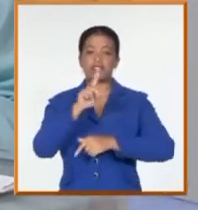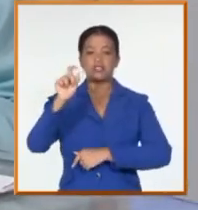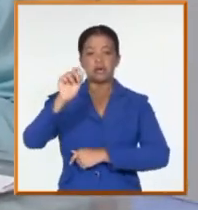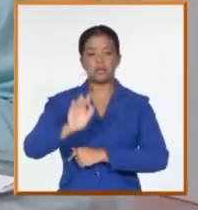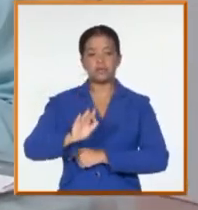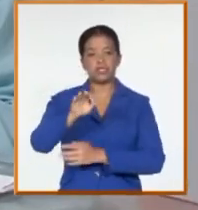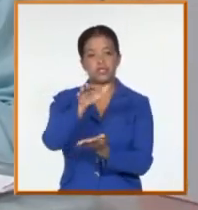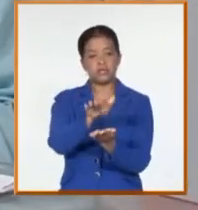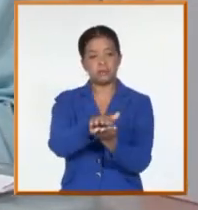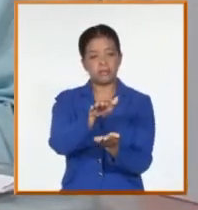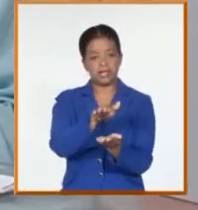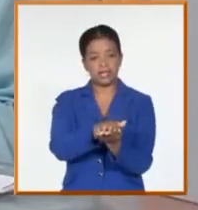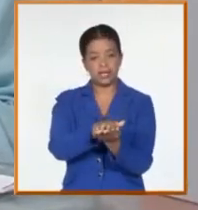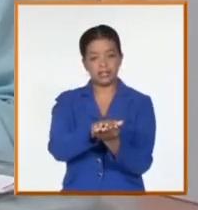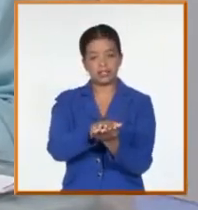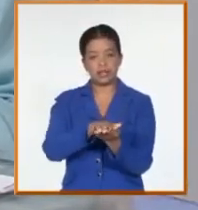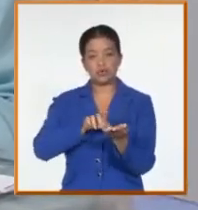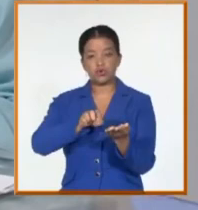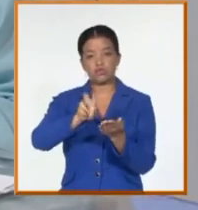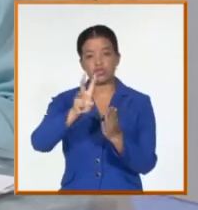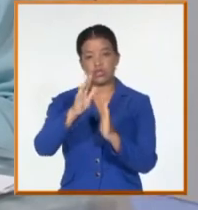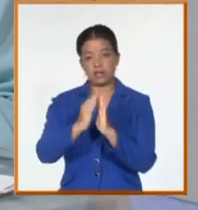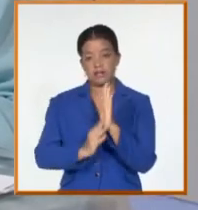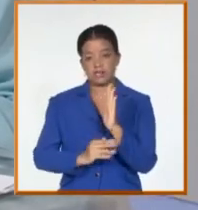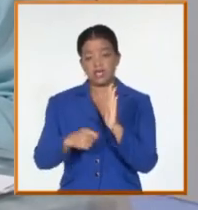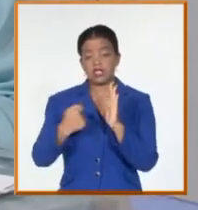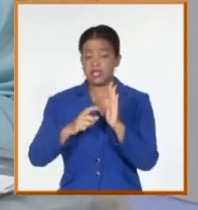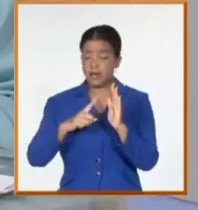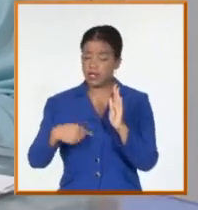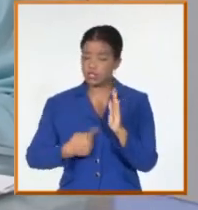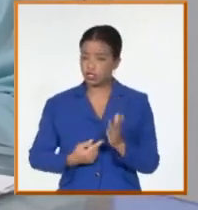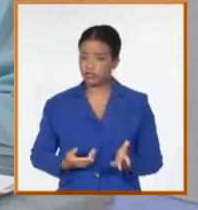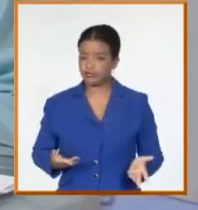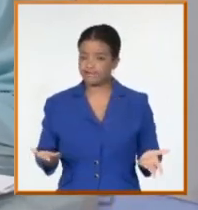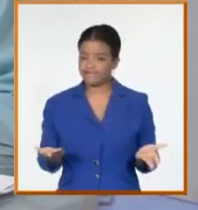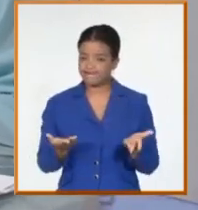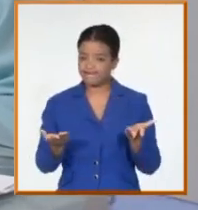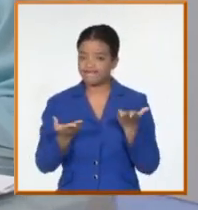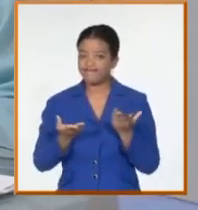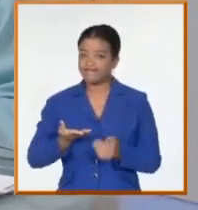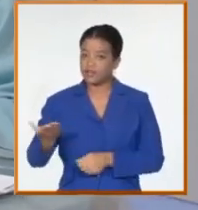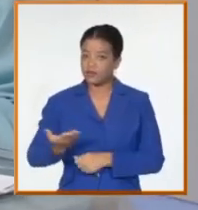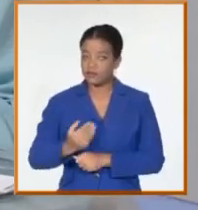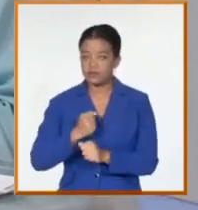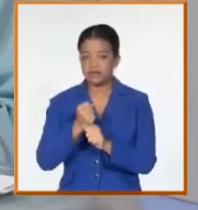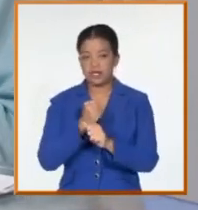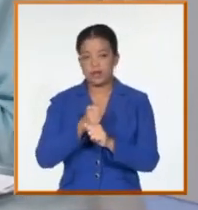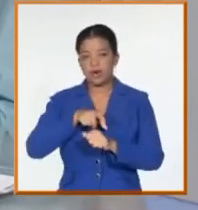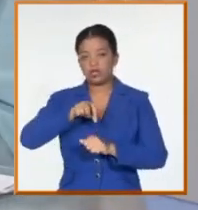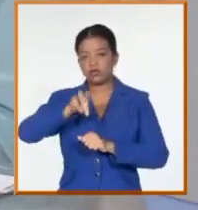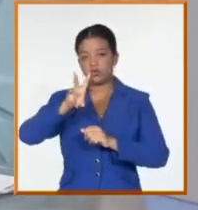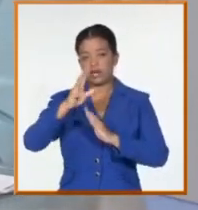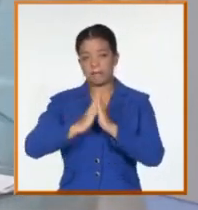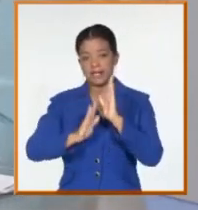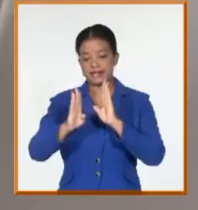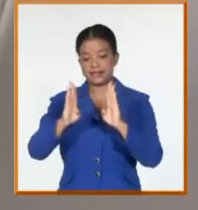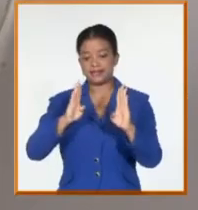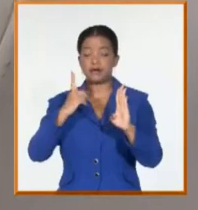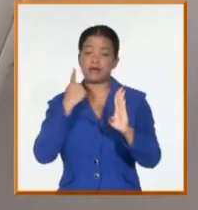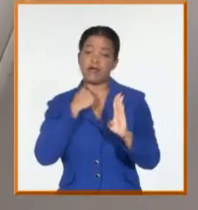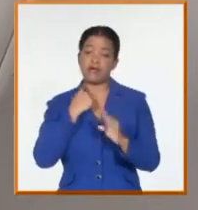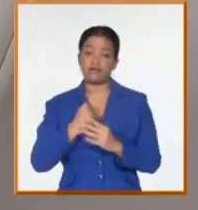pendiente este último trimestre Y por supuesto tenemos que avanzar mucho más en este último trimestre que nos está quedando